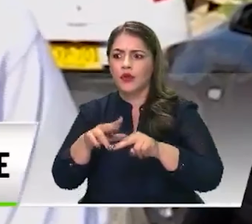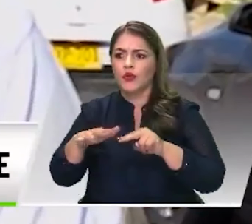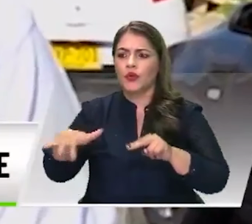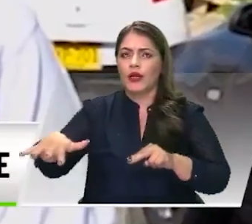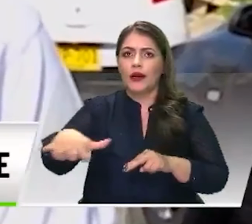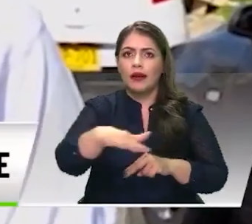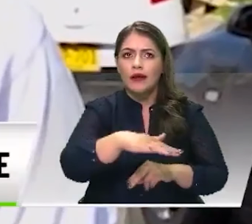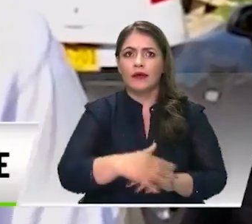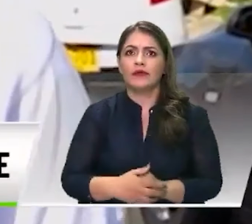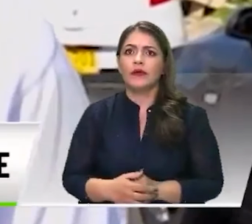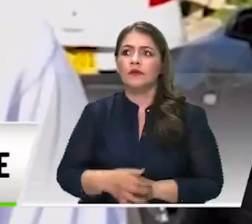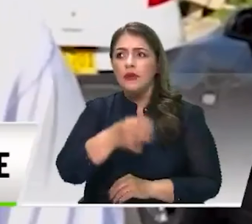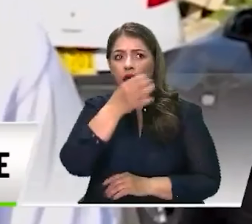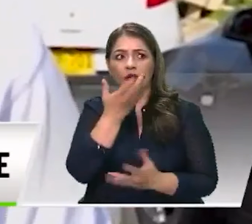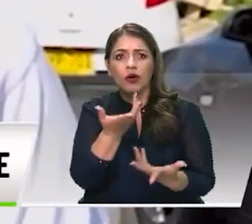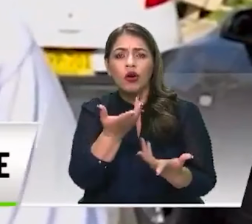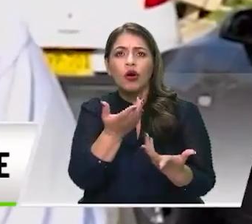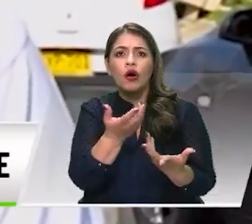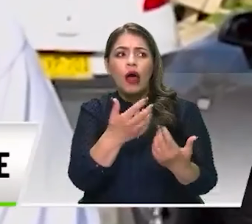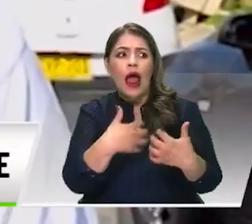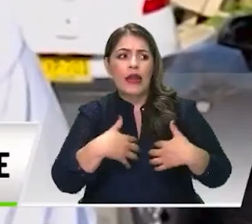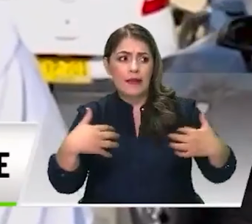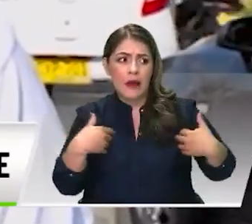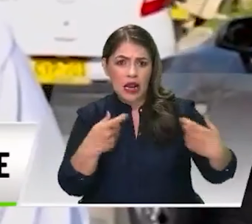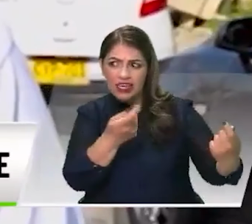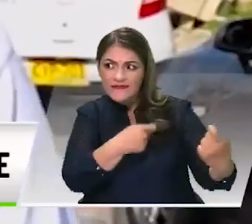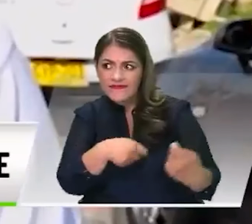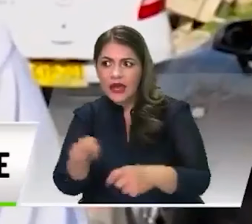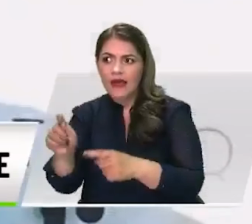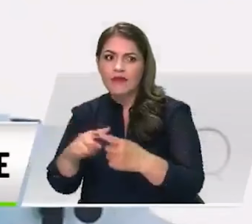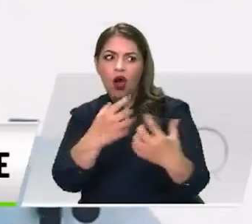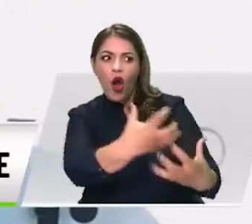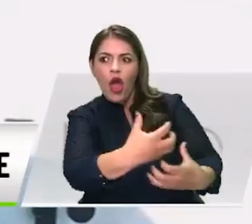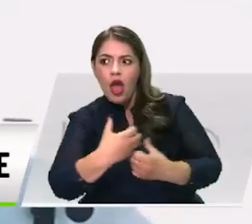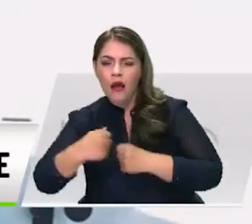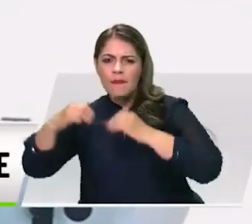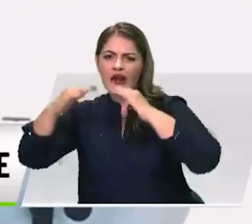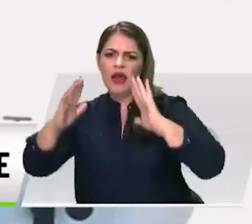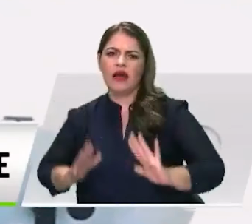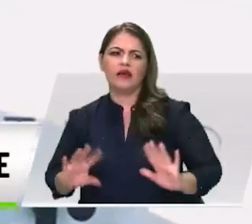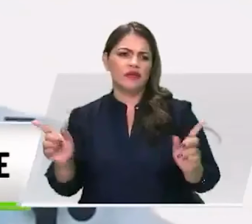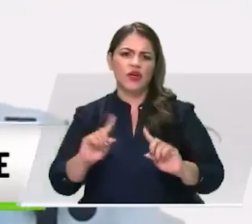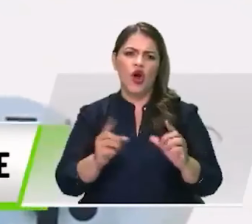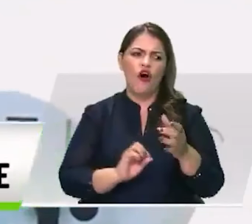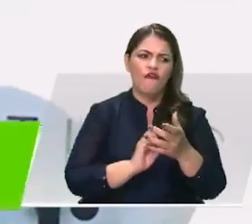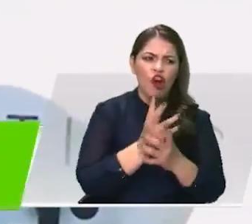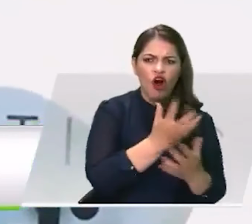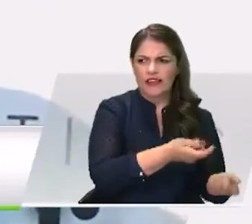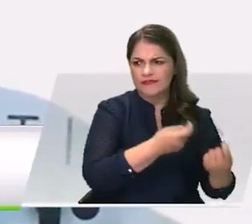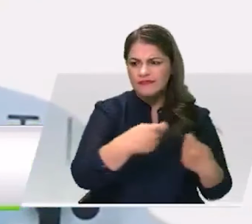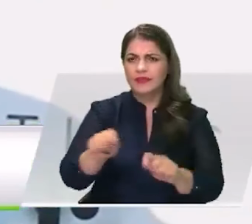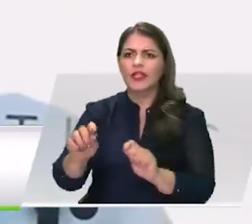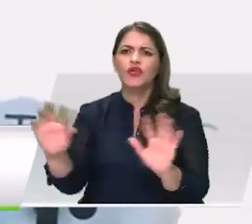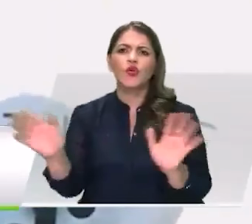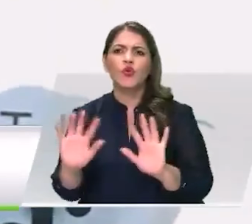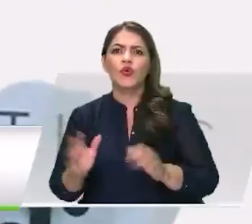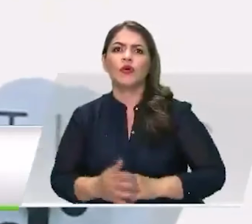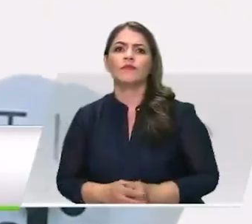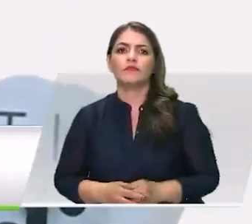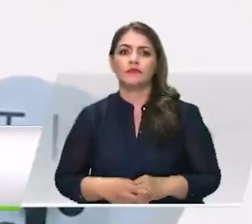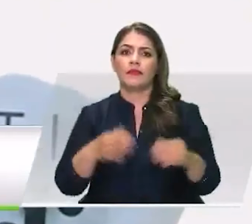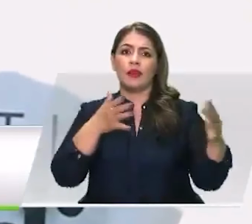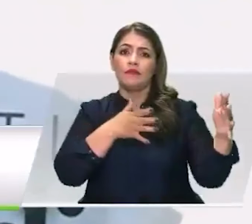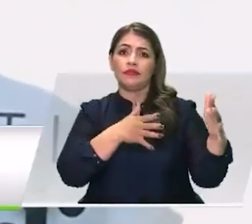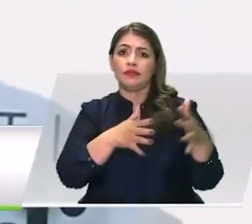trafiques no compran no vendan fauna ni Flora a través de esta educación ambiental a través de